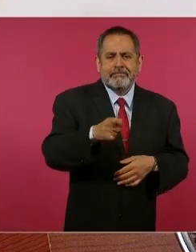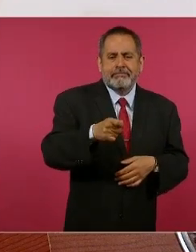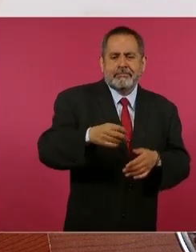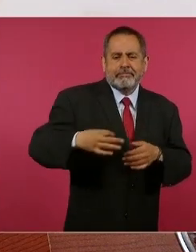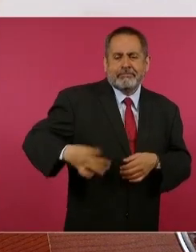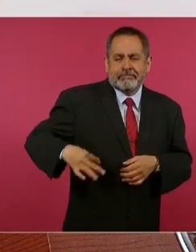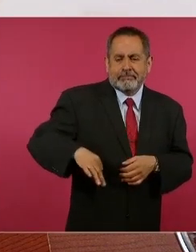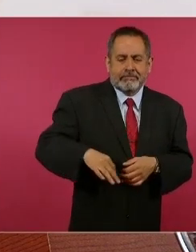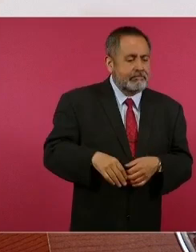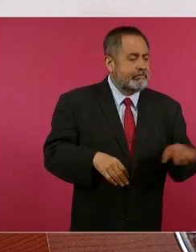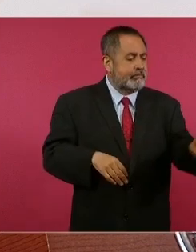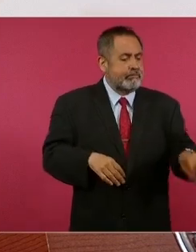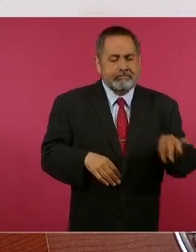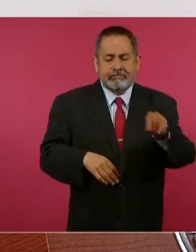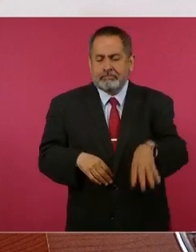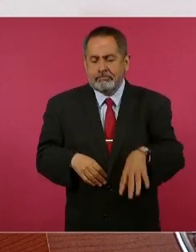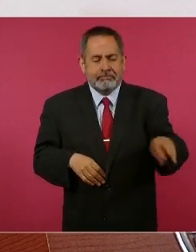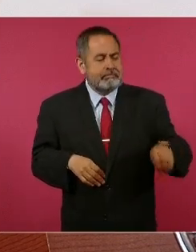De veras,